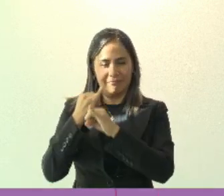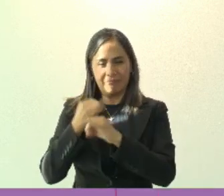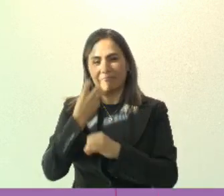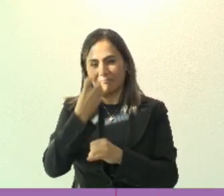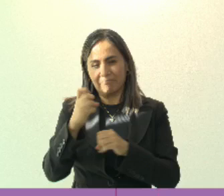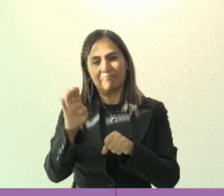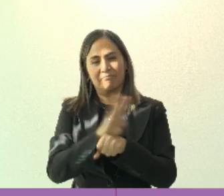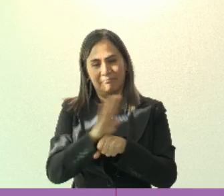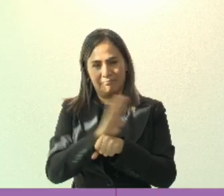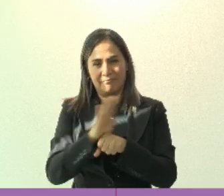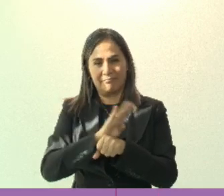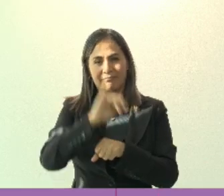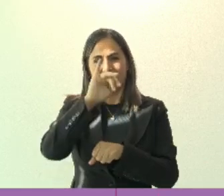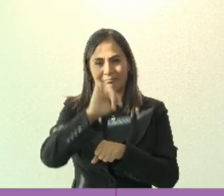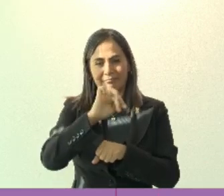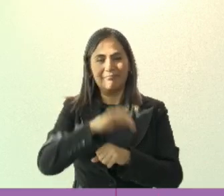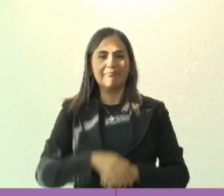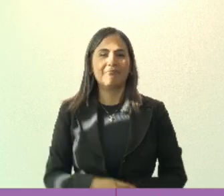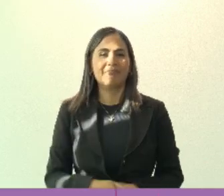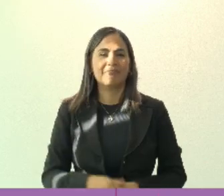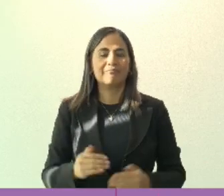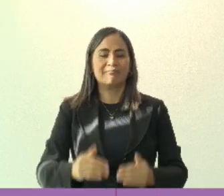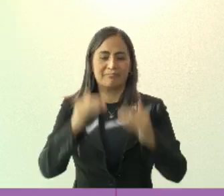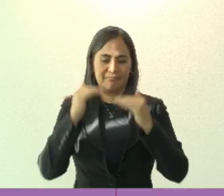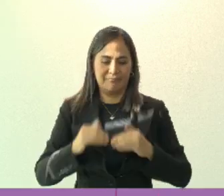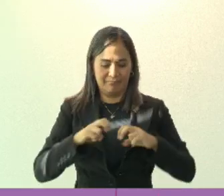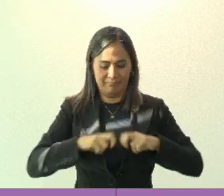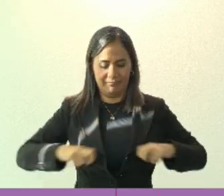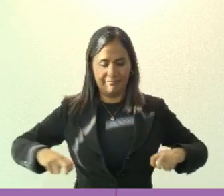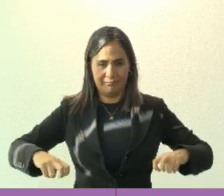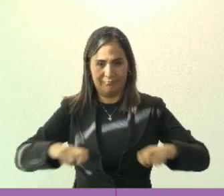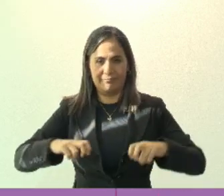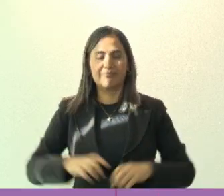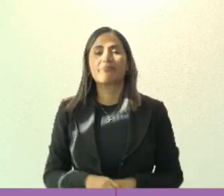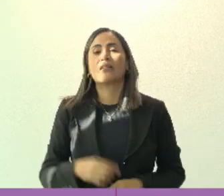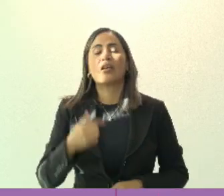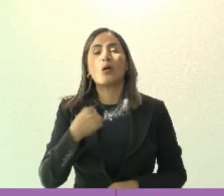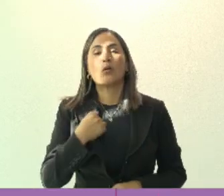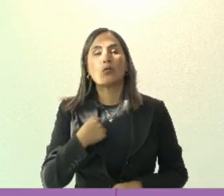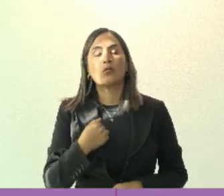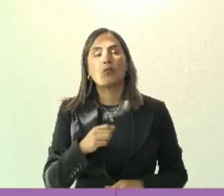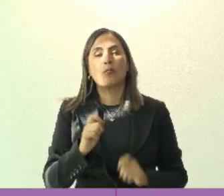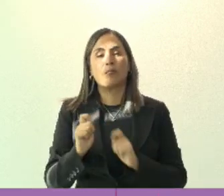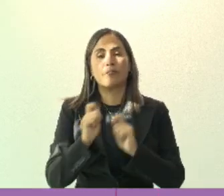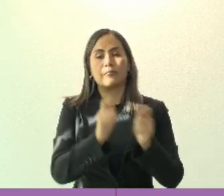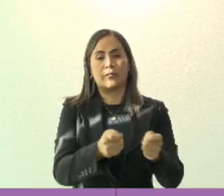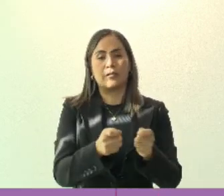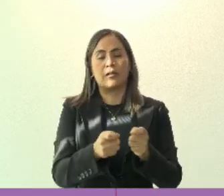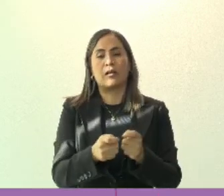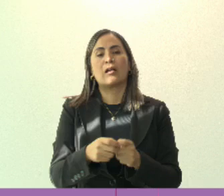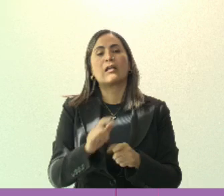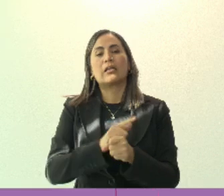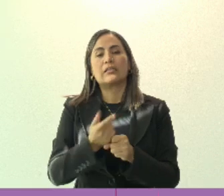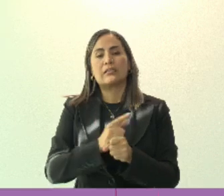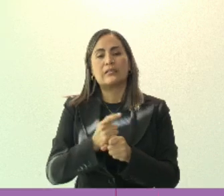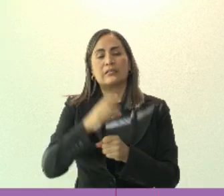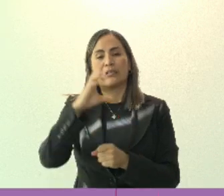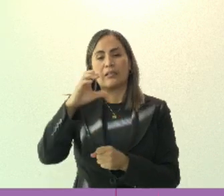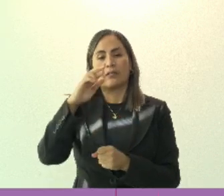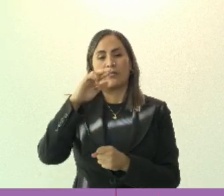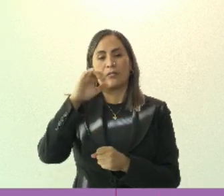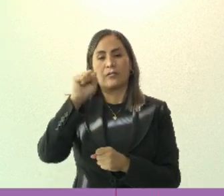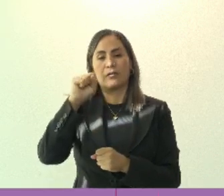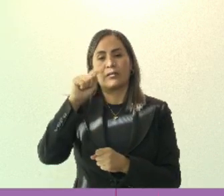utilidad. Bien, pues para continuar con nuestro panel, yo le voy a dar la voz ahora a la licenciada Cristina Zárate